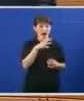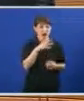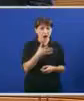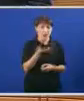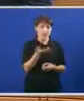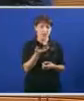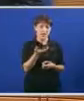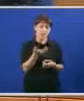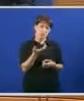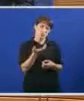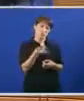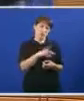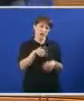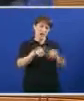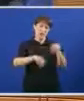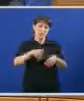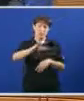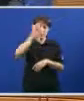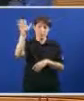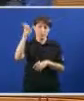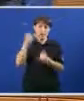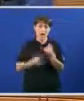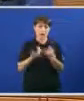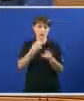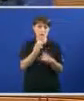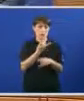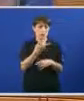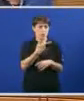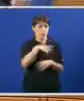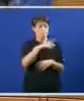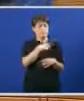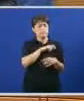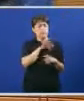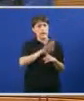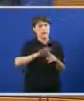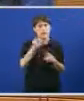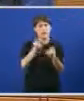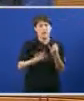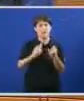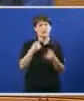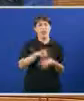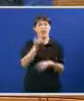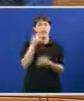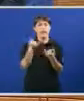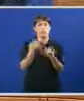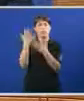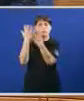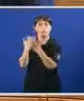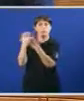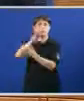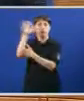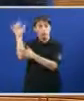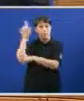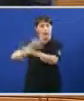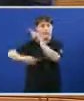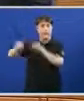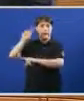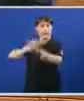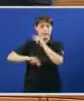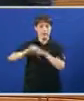son unas elecciones europeas de circunscripción estatal e que o que se elige o Parlamento Europeo, en